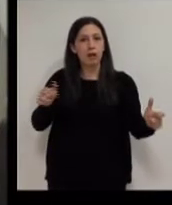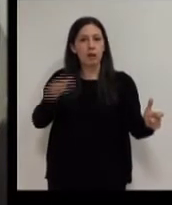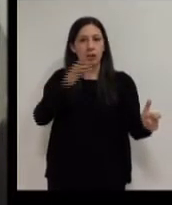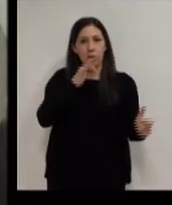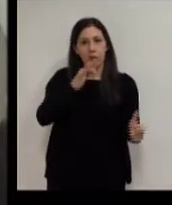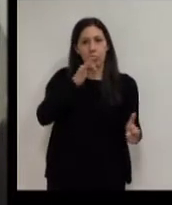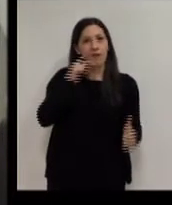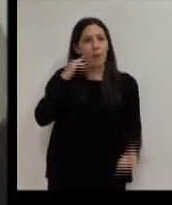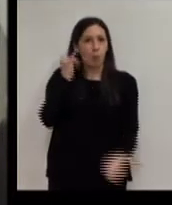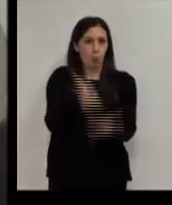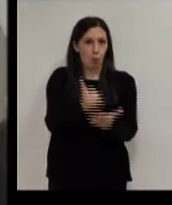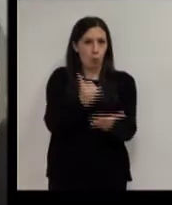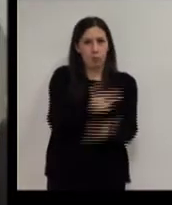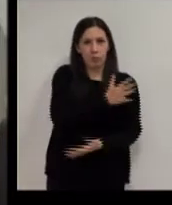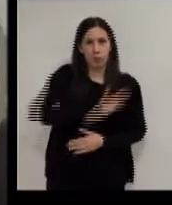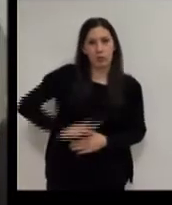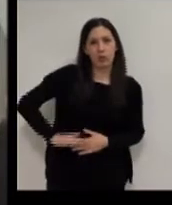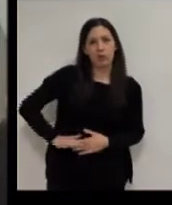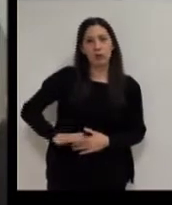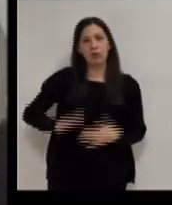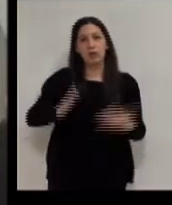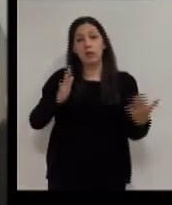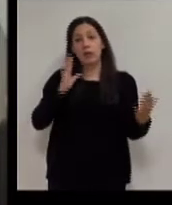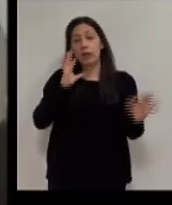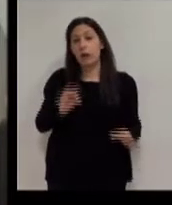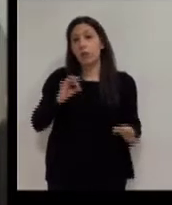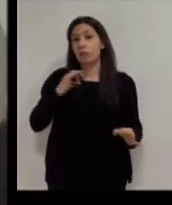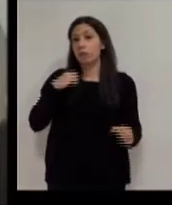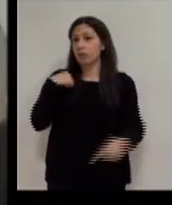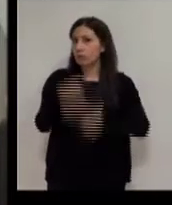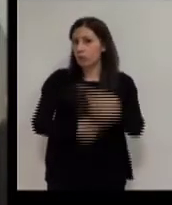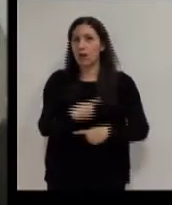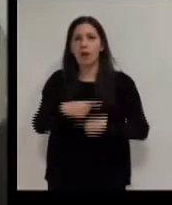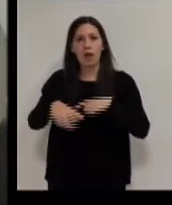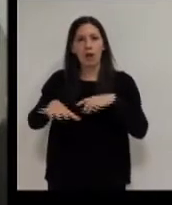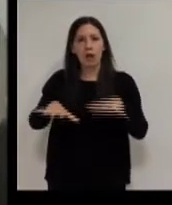prueba-error. Yo creo que vamos aprendiendo en el día a día.